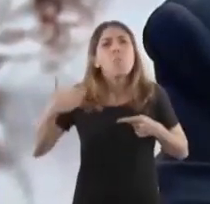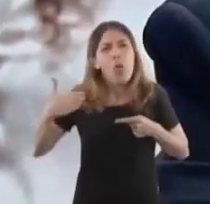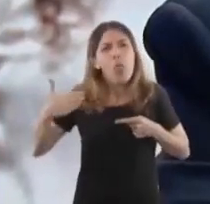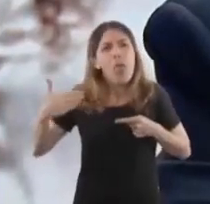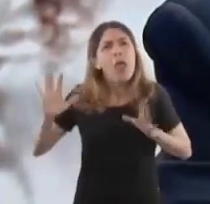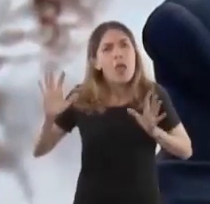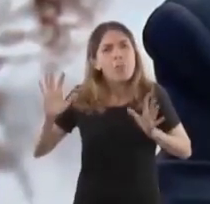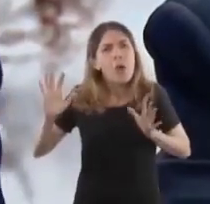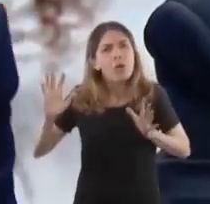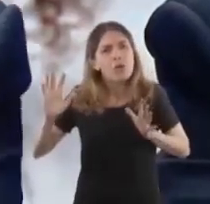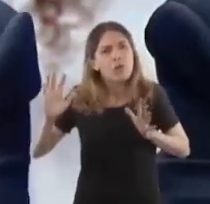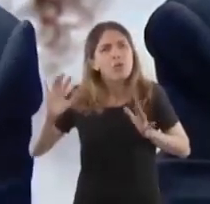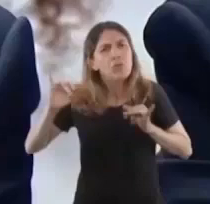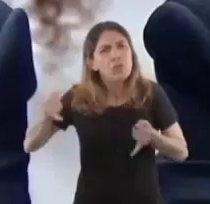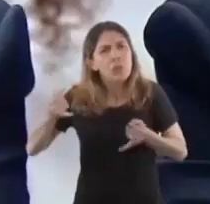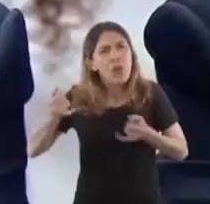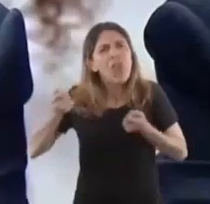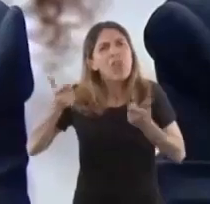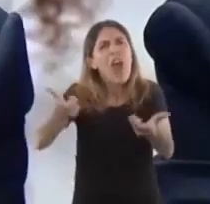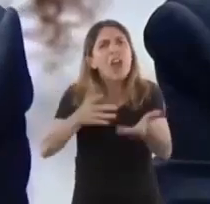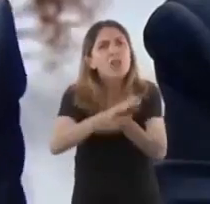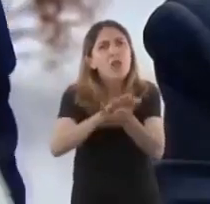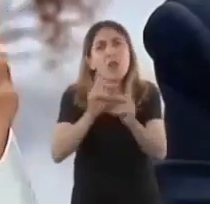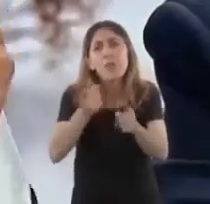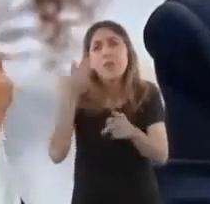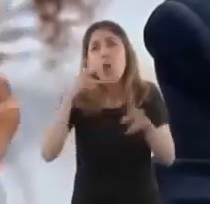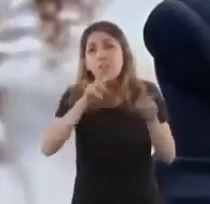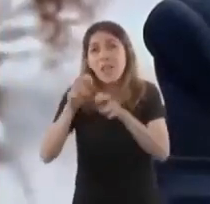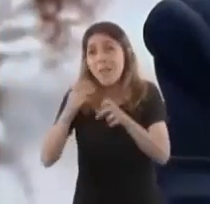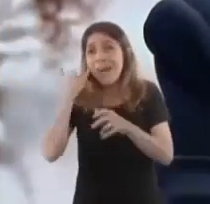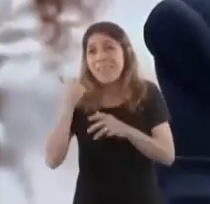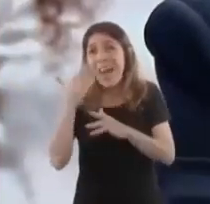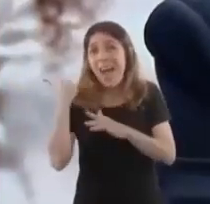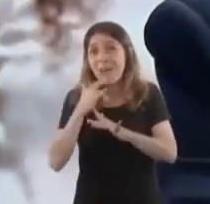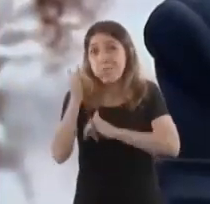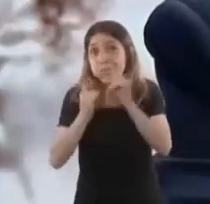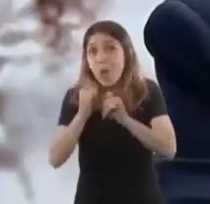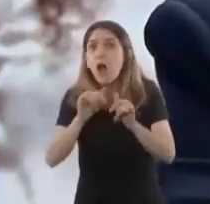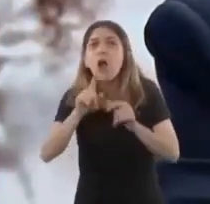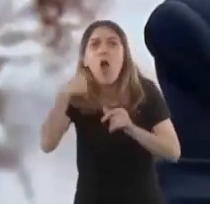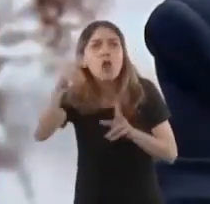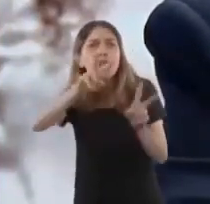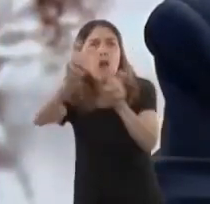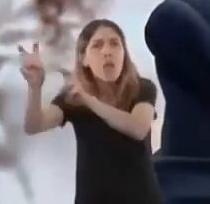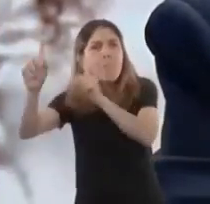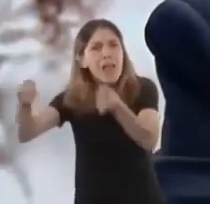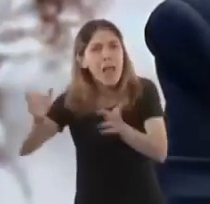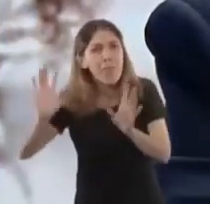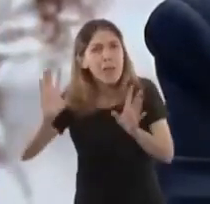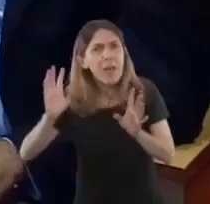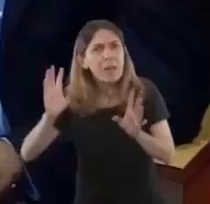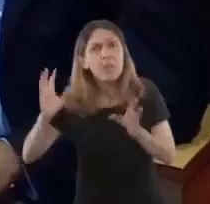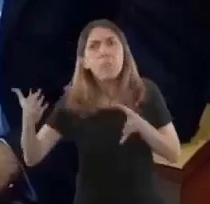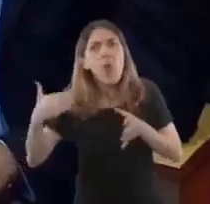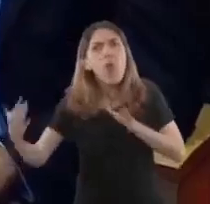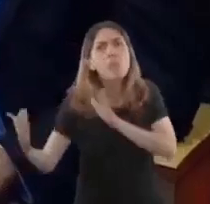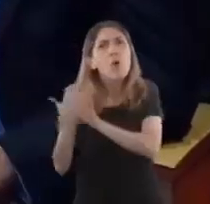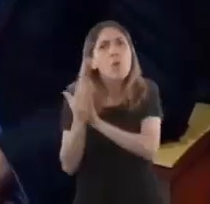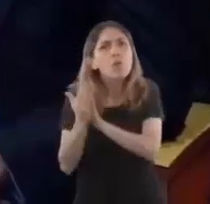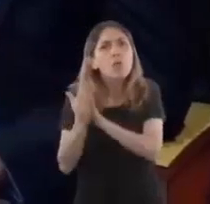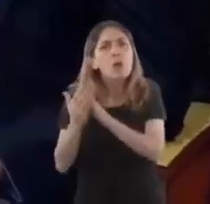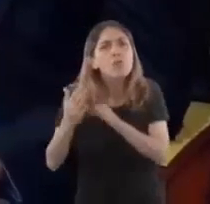no solamente en los temas que acabo de enumerar sino en otros temas políticas de estado